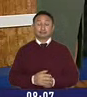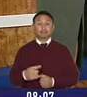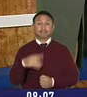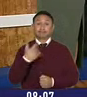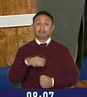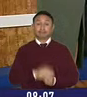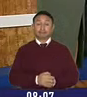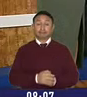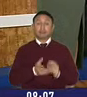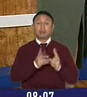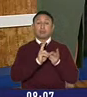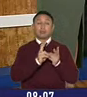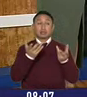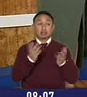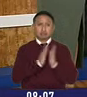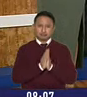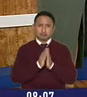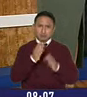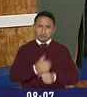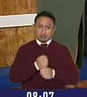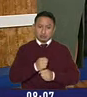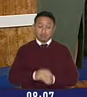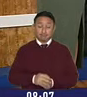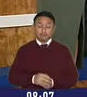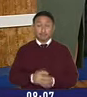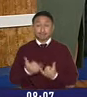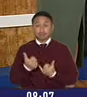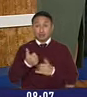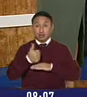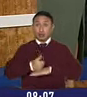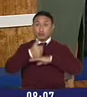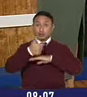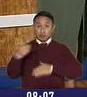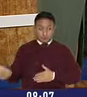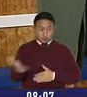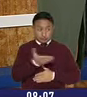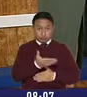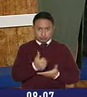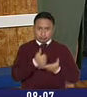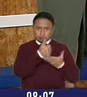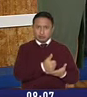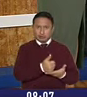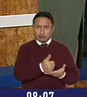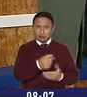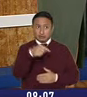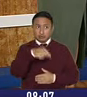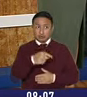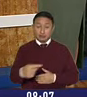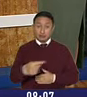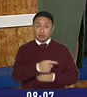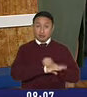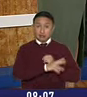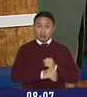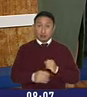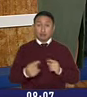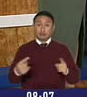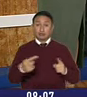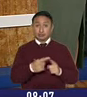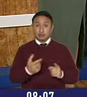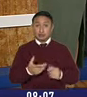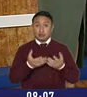Los vecinos pues reclaman seguridad. Esperamos que las autoridades hagan lo propio, que brinden seguridad para que se evite este tipo de